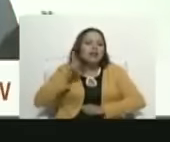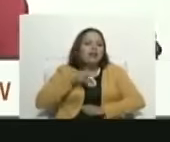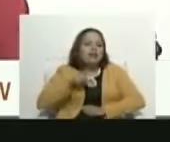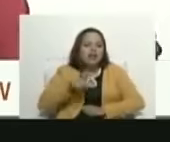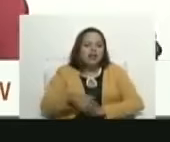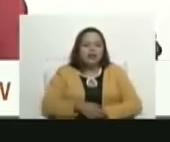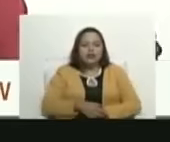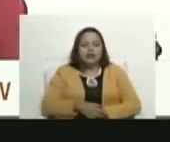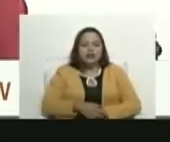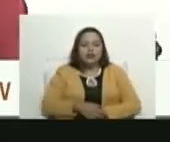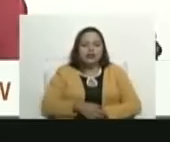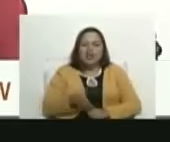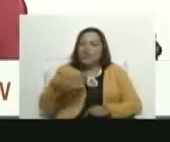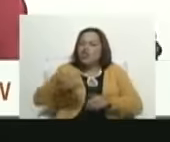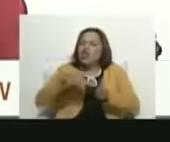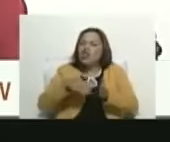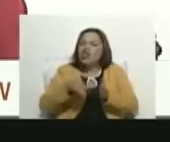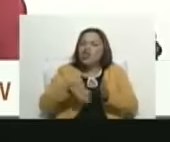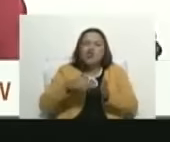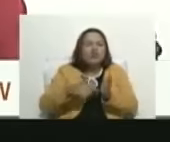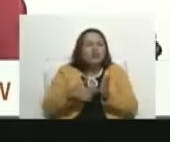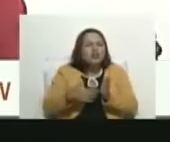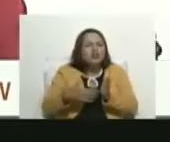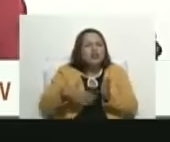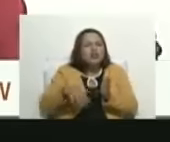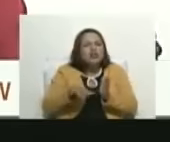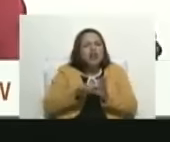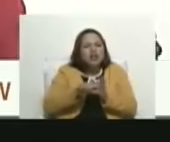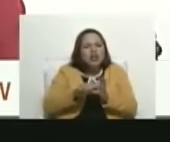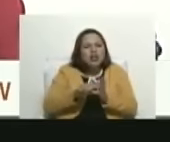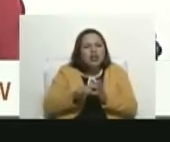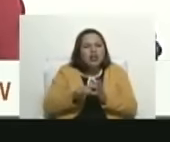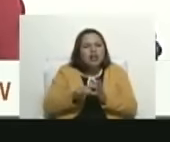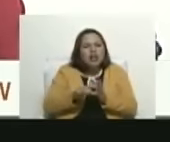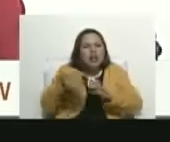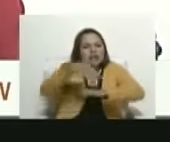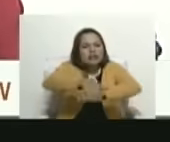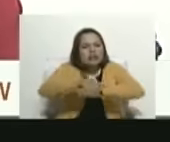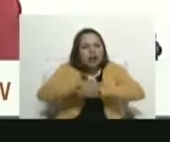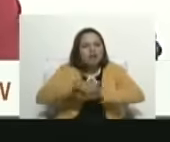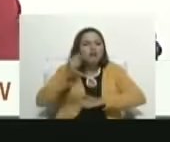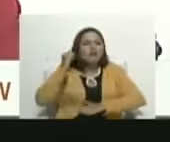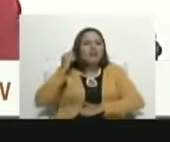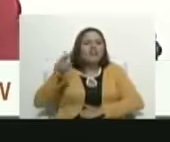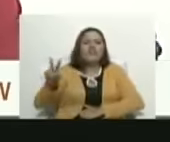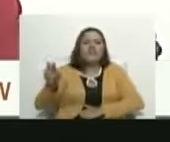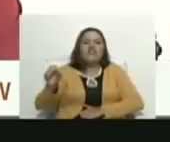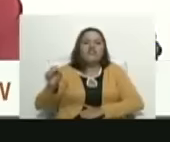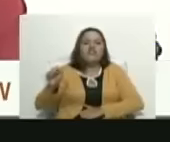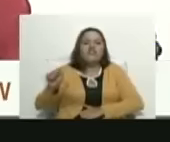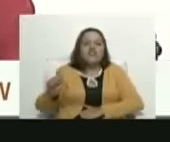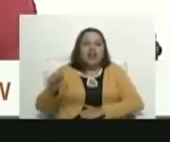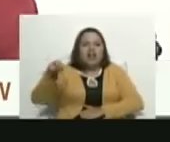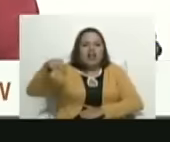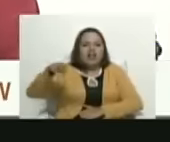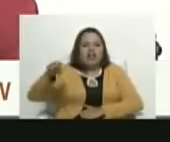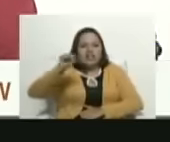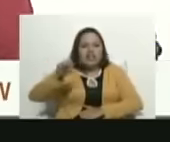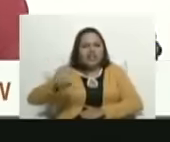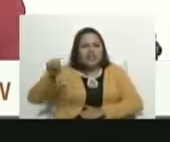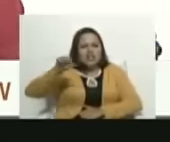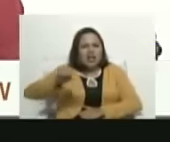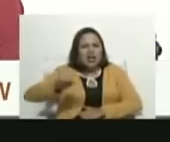llama? En el Reino Unido, Vanessa Newman. ¿Newman o Neumann?